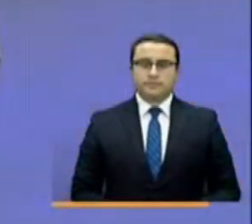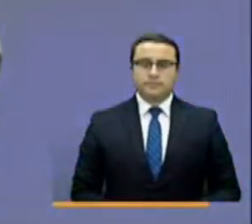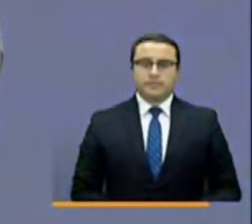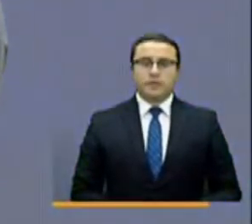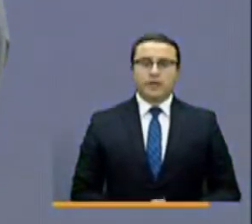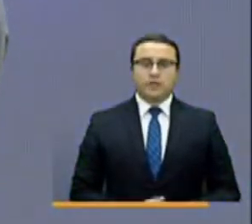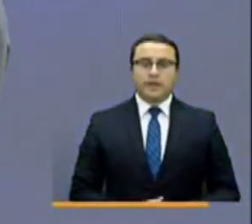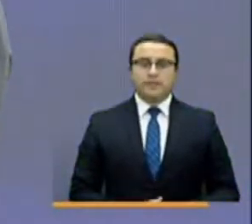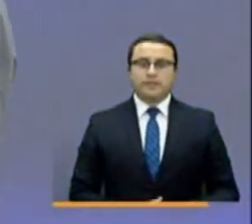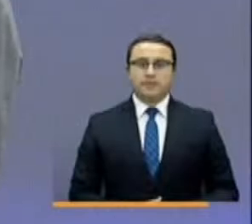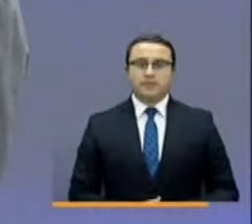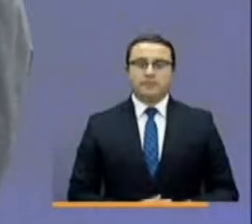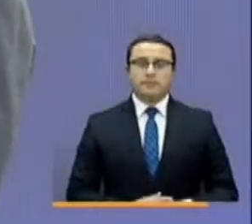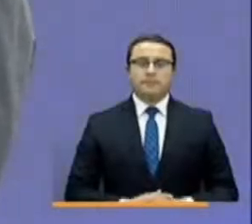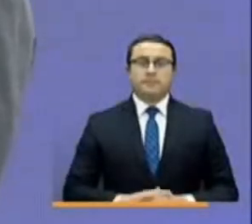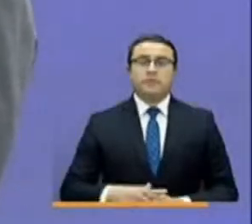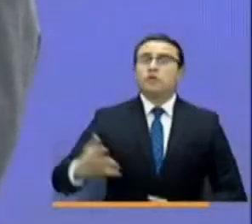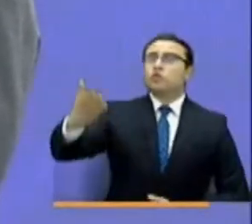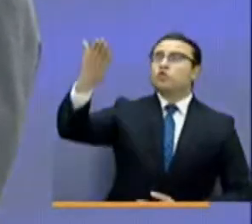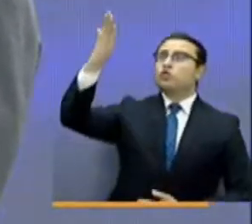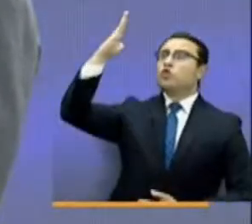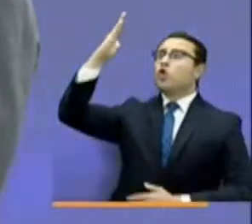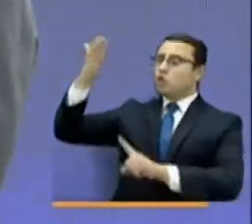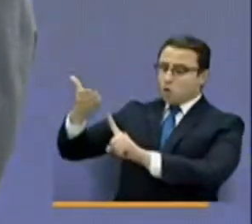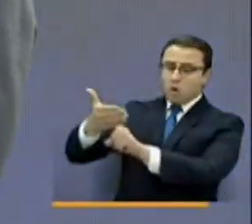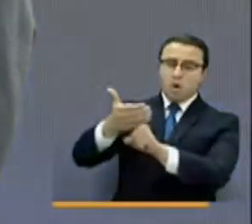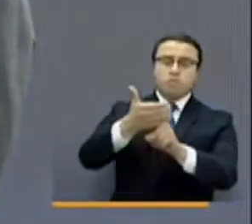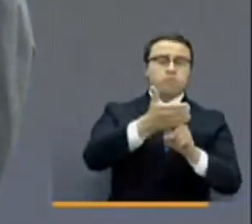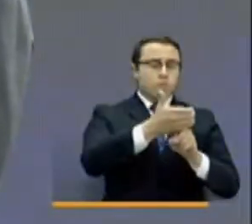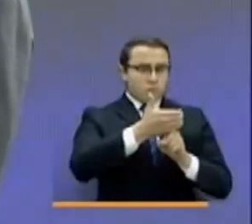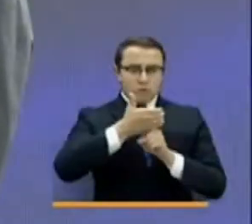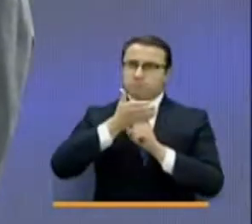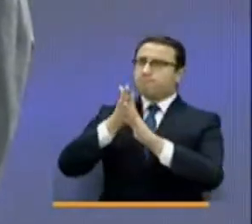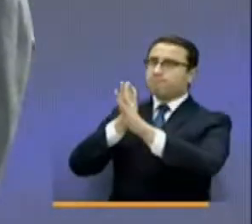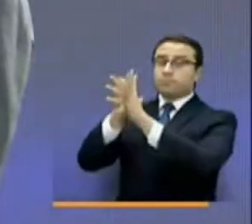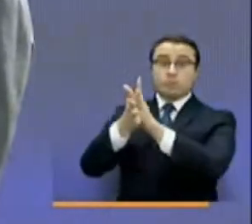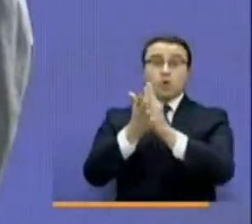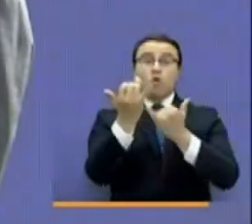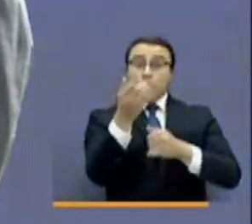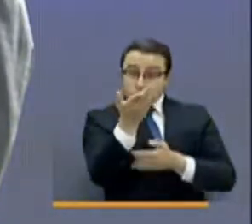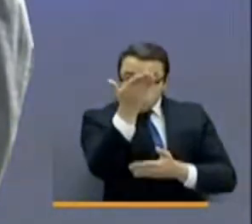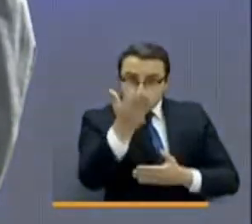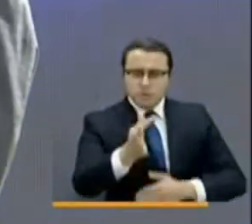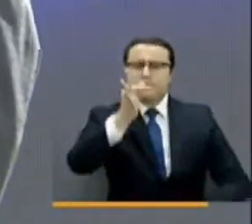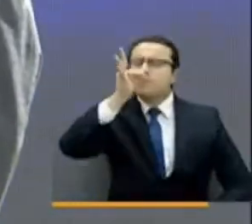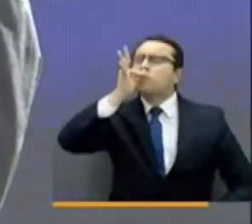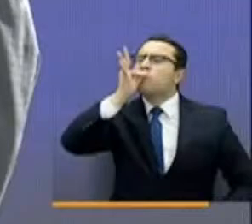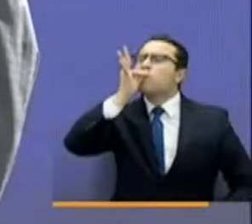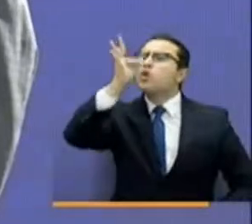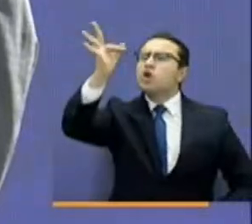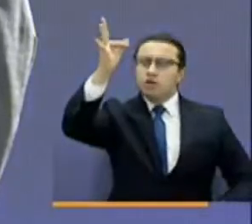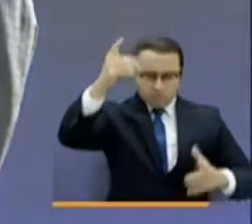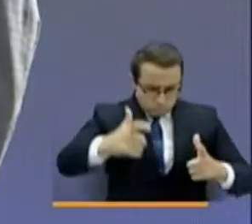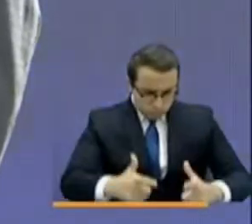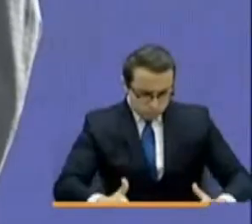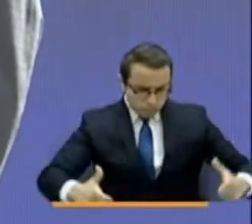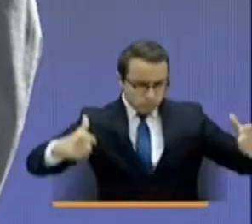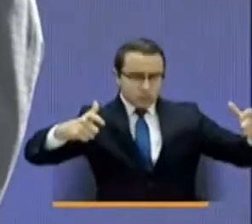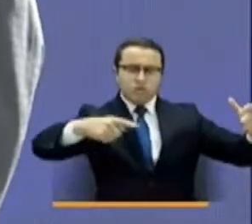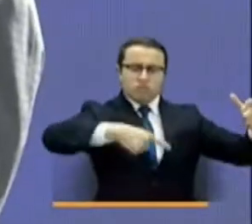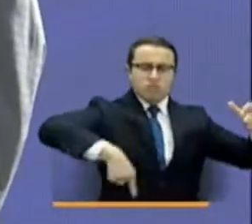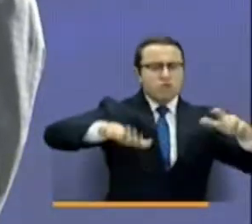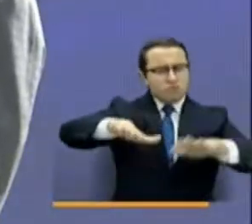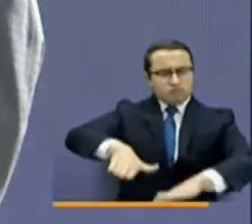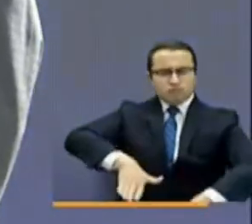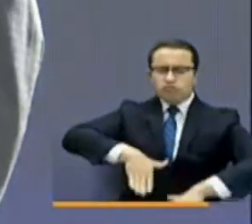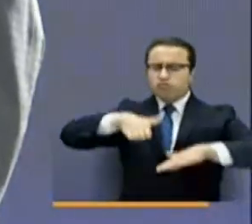Invocando la protección de Dios, juráis ante esta corporación que representa al pueblo de